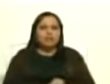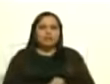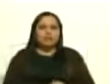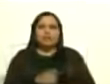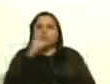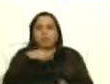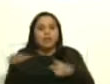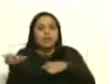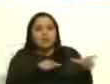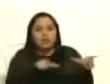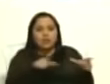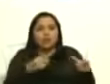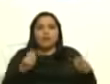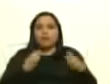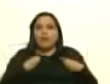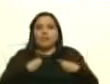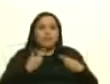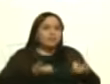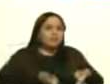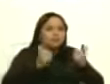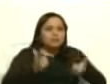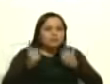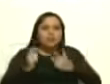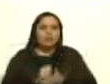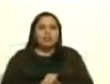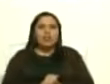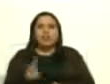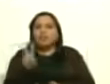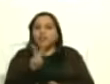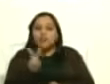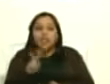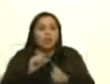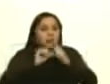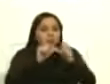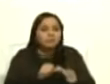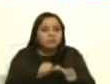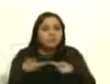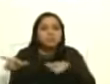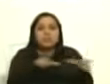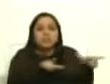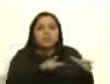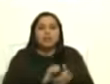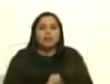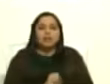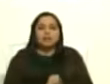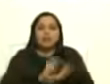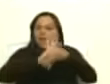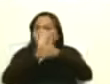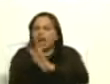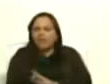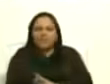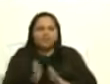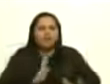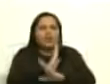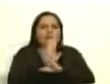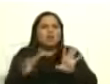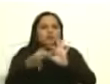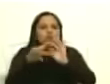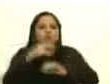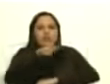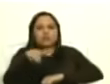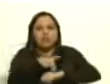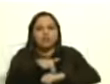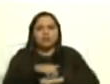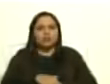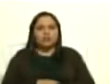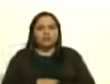está preparada para vivir sin las licencias, y Venezuela está preparada para seguir derrotando el bloqueo criminal en unión nacional.